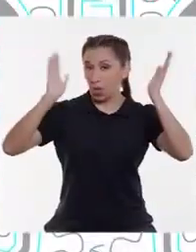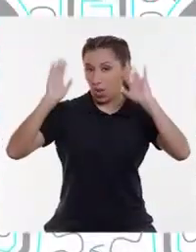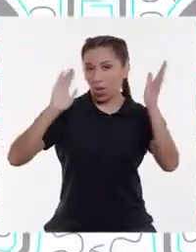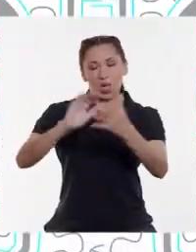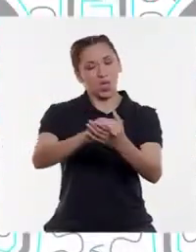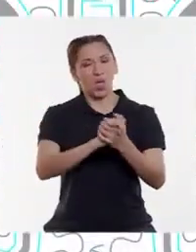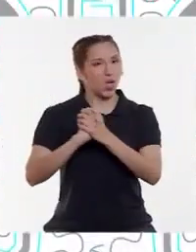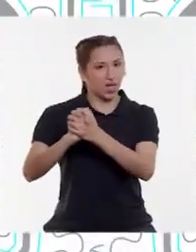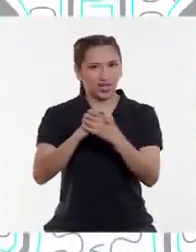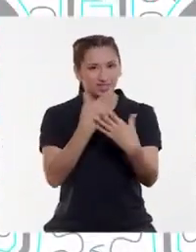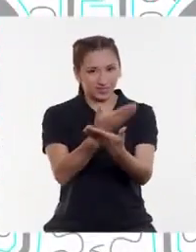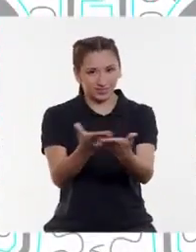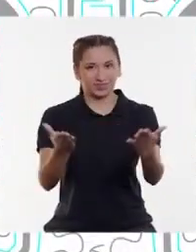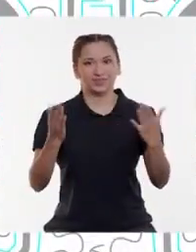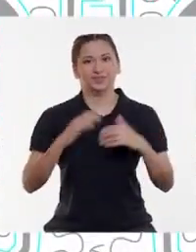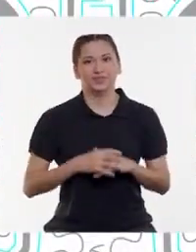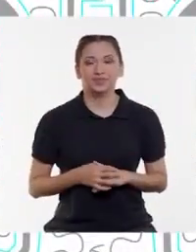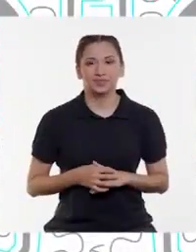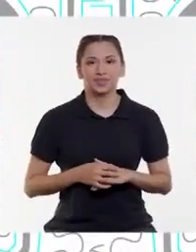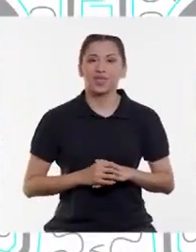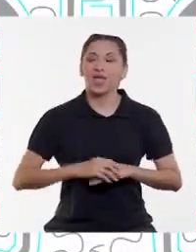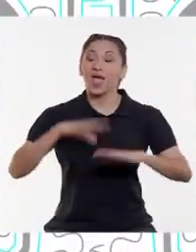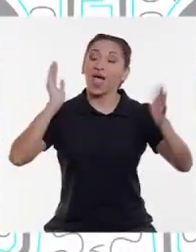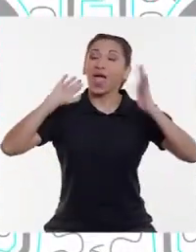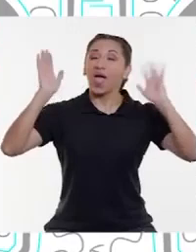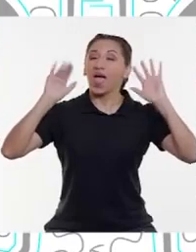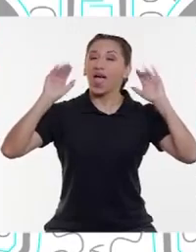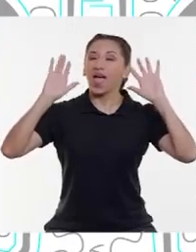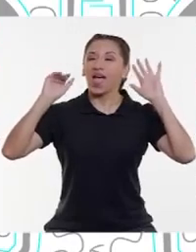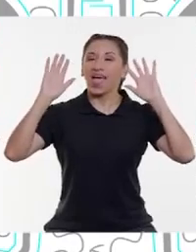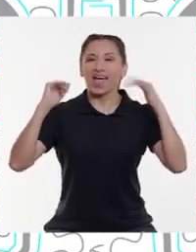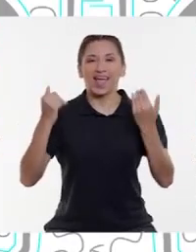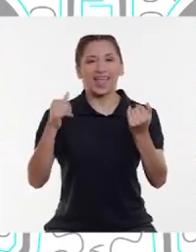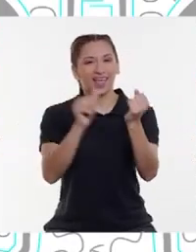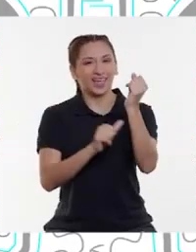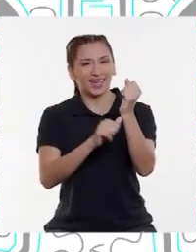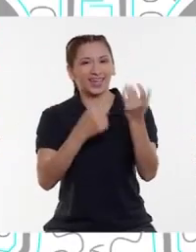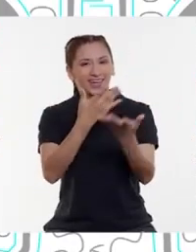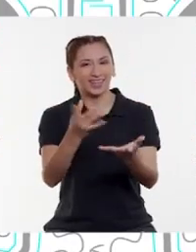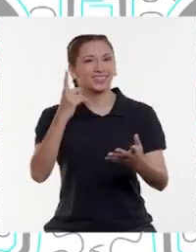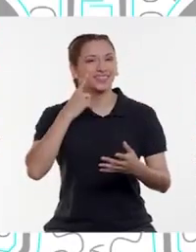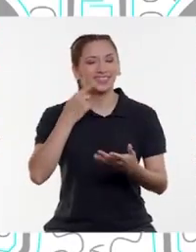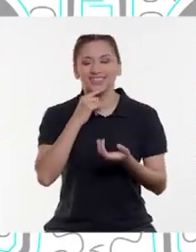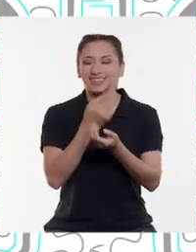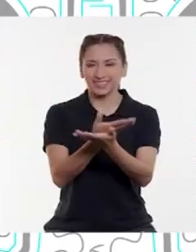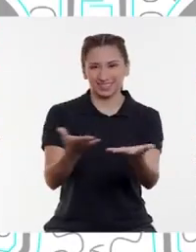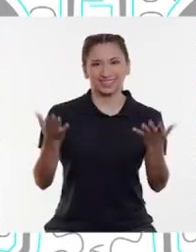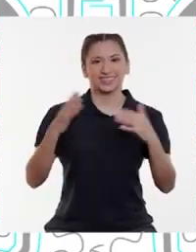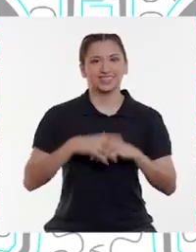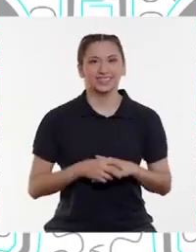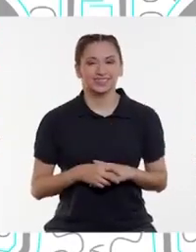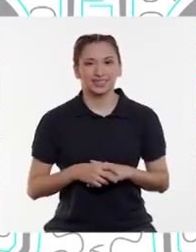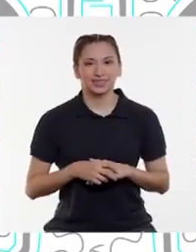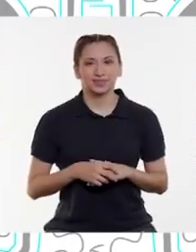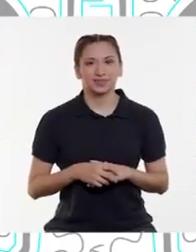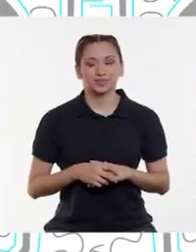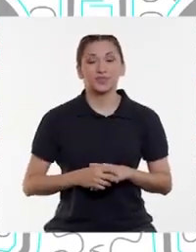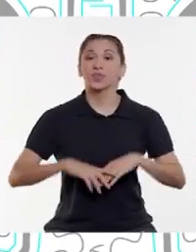¡Camisa Araki! ¡Cómo jamás estás! Aviro de Bancaripé, Jero de